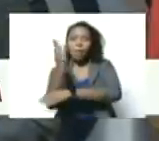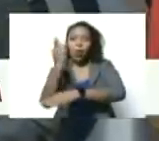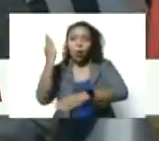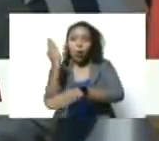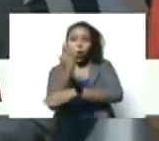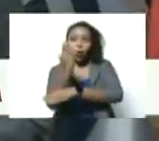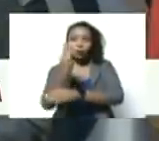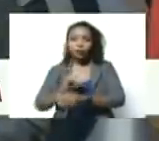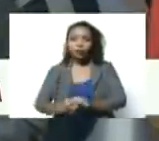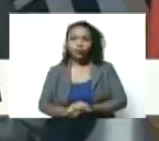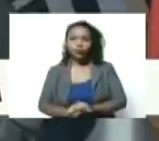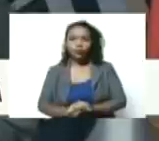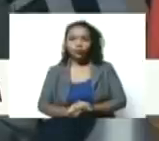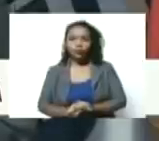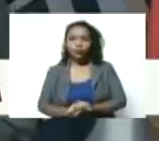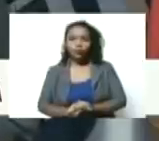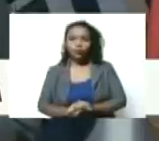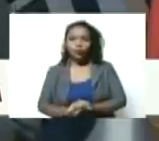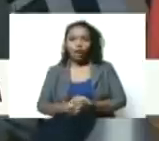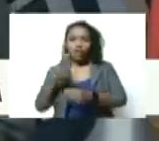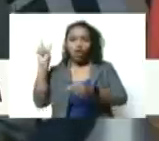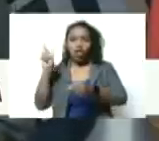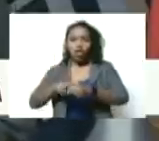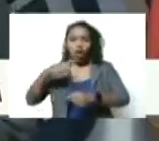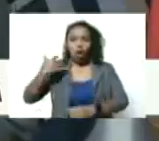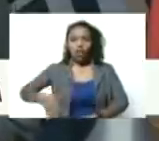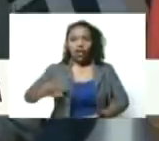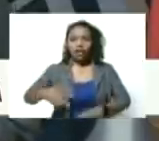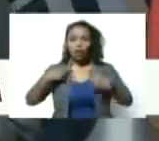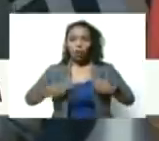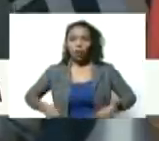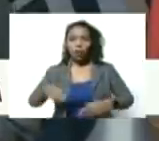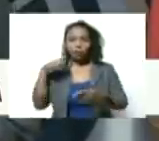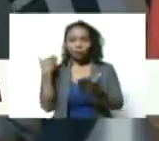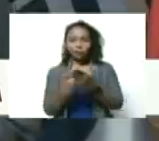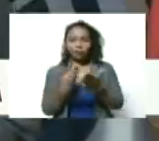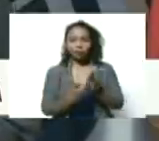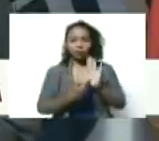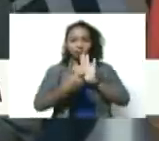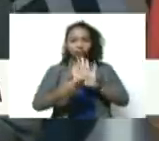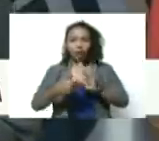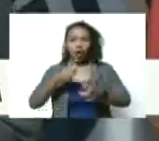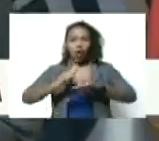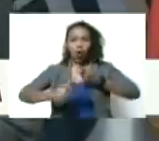por violaciones a derechos humanos, presentando casos, obviamente,